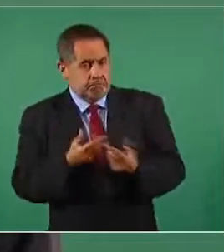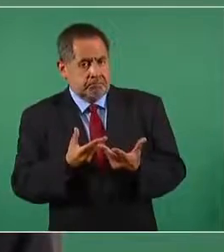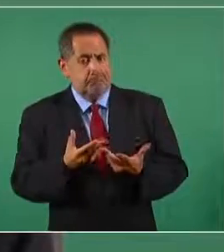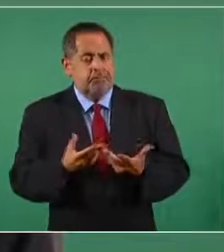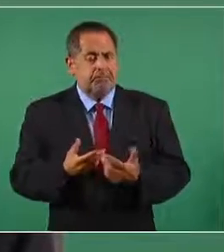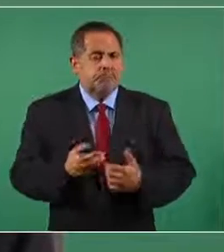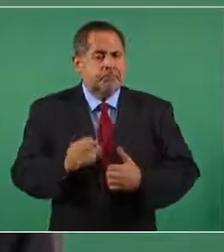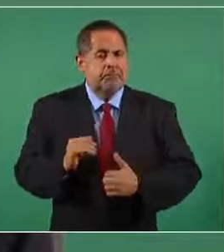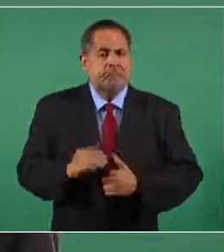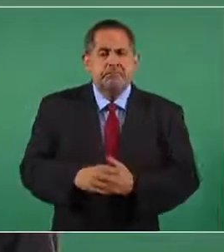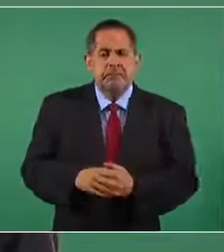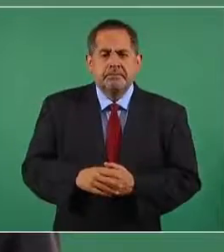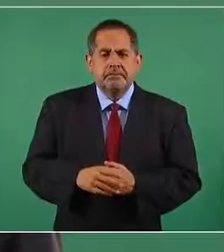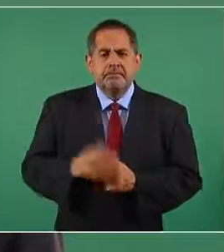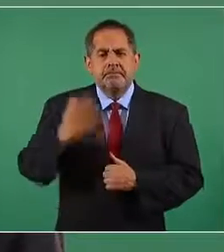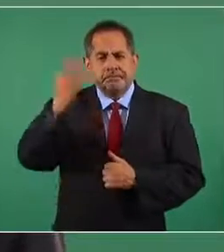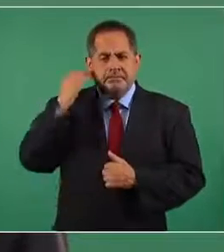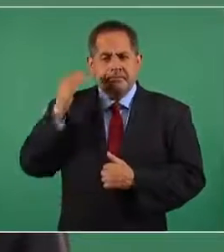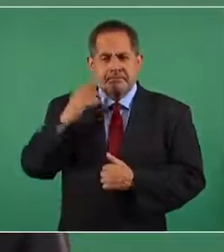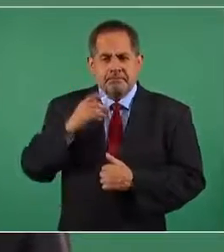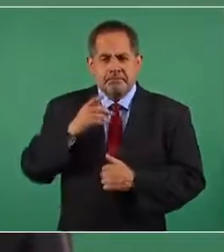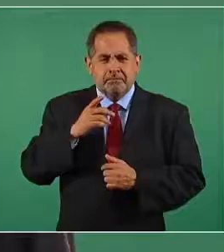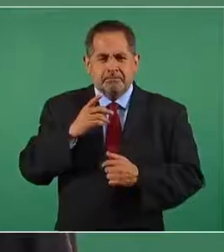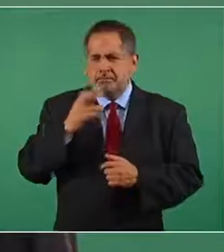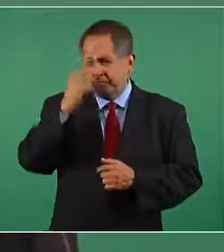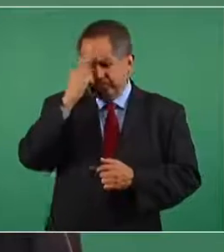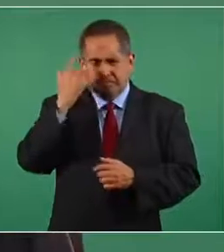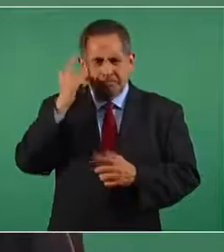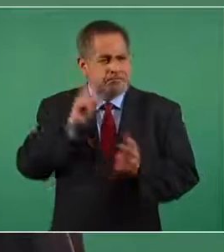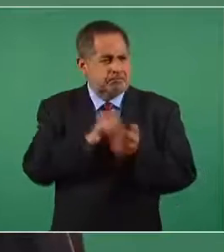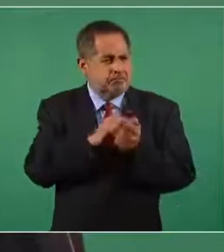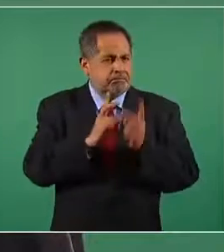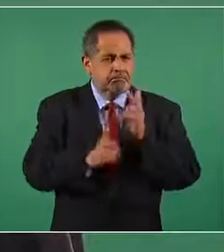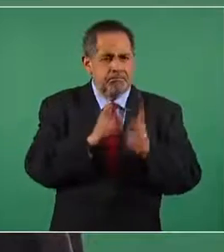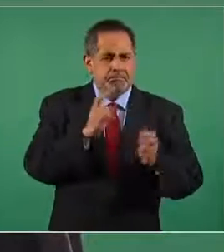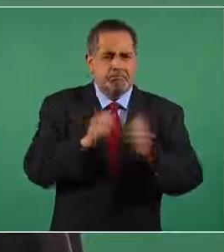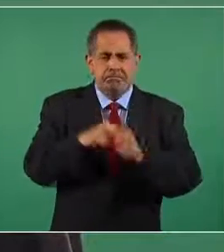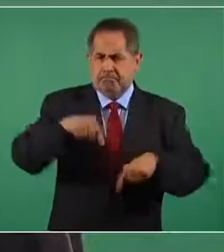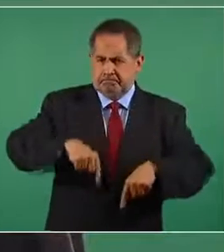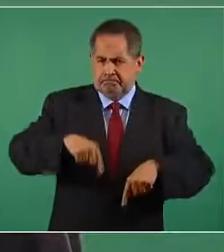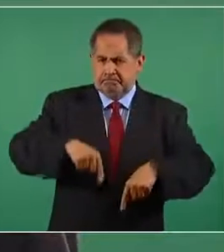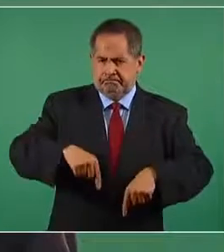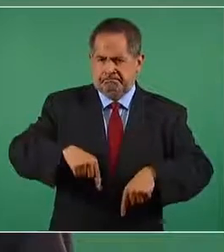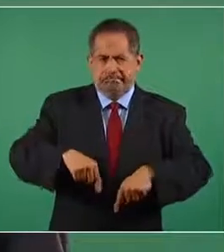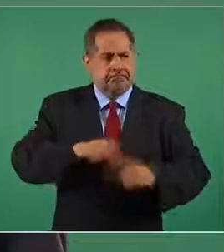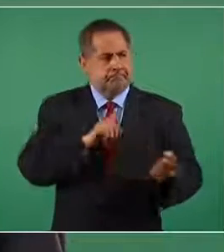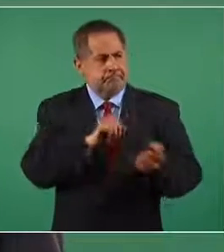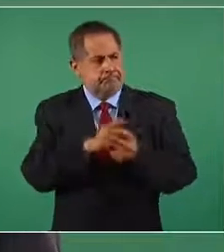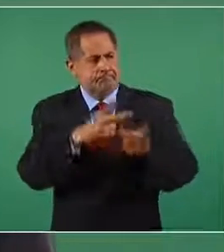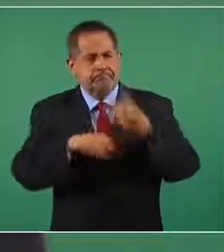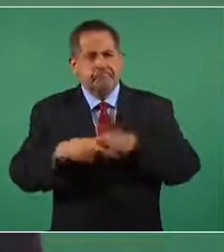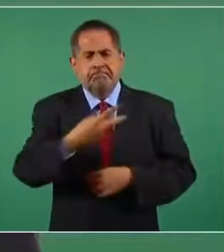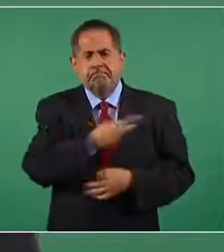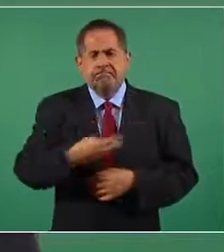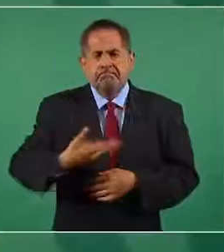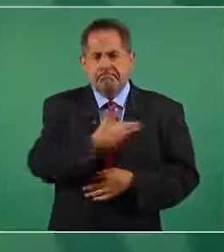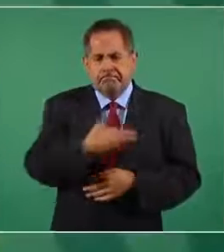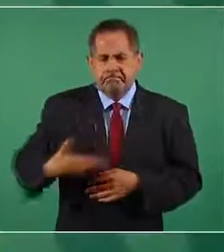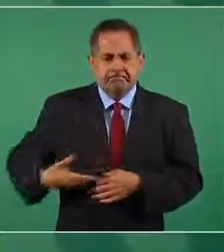En la entrevista, en el encuentro que tuvimos aquí en Palacio con la